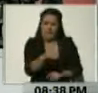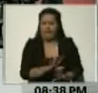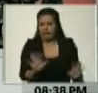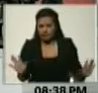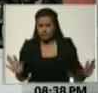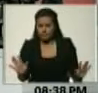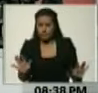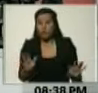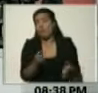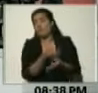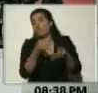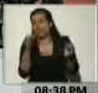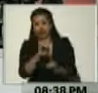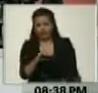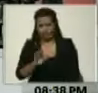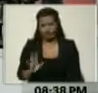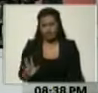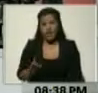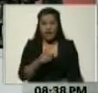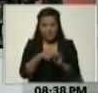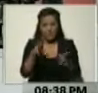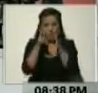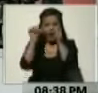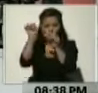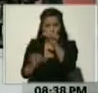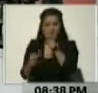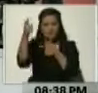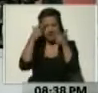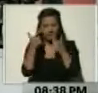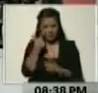Chávez? Ahí, escuchemos al comandante Chávez.